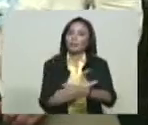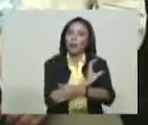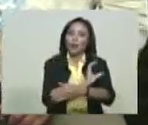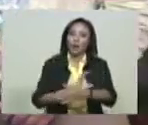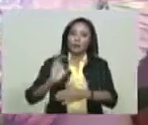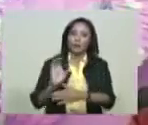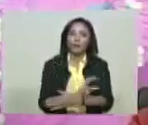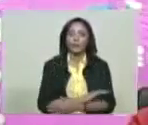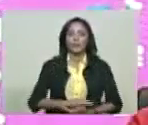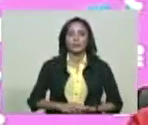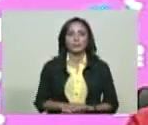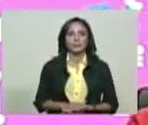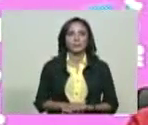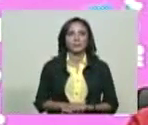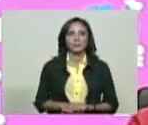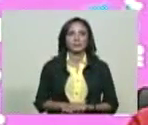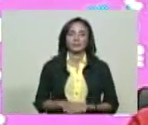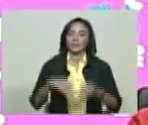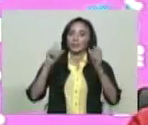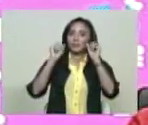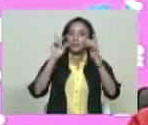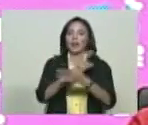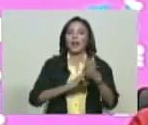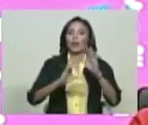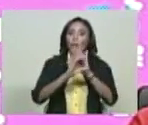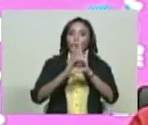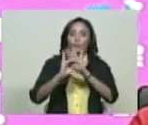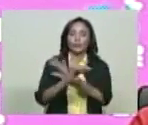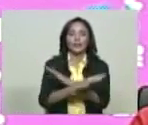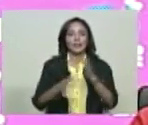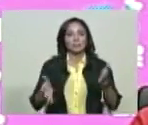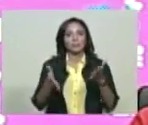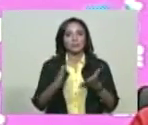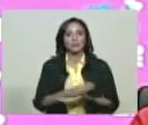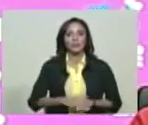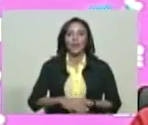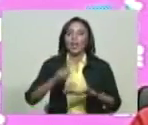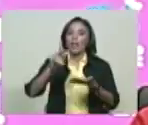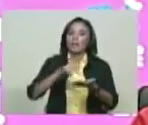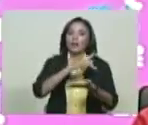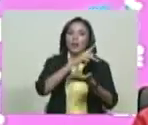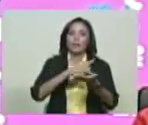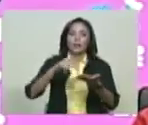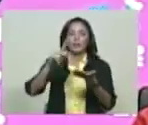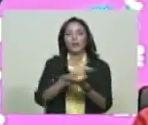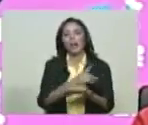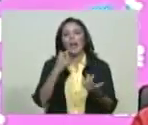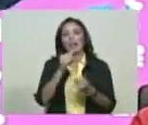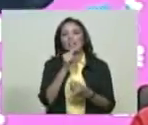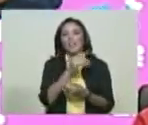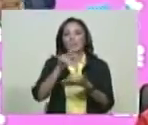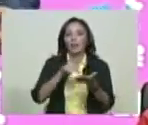una cosa impresionante la constituyente mal la bailaba hasta ramo salud